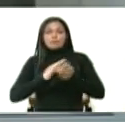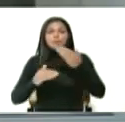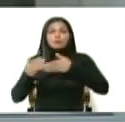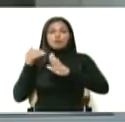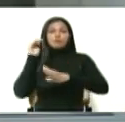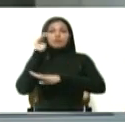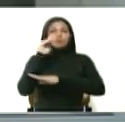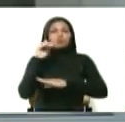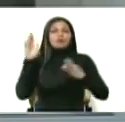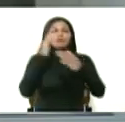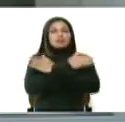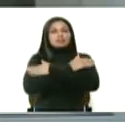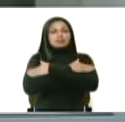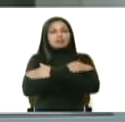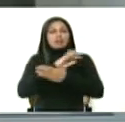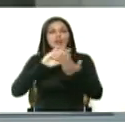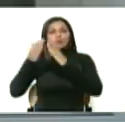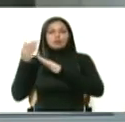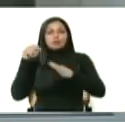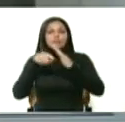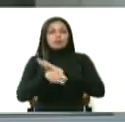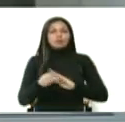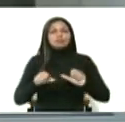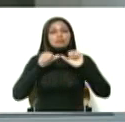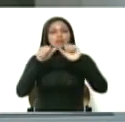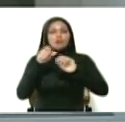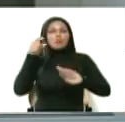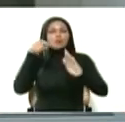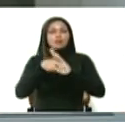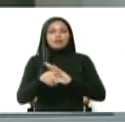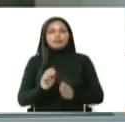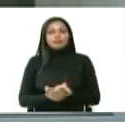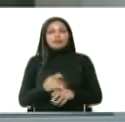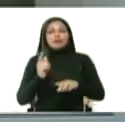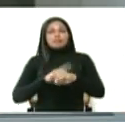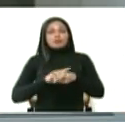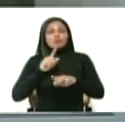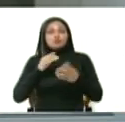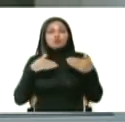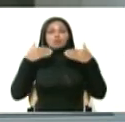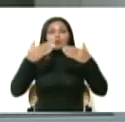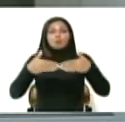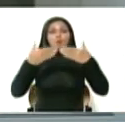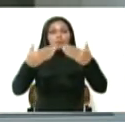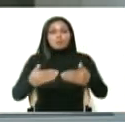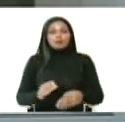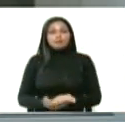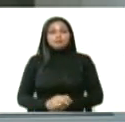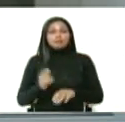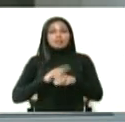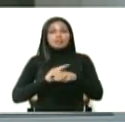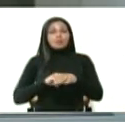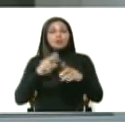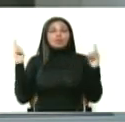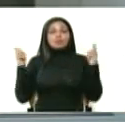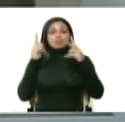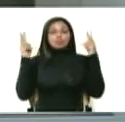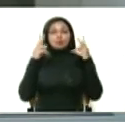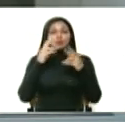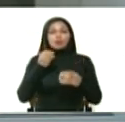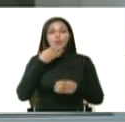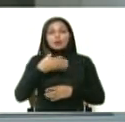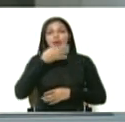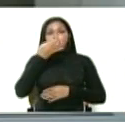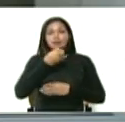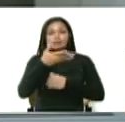el futuro. Felicidades, barrio adentro. Sigamos adelante. Es tiempo de avance. Es tiempo de victoria. Buenas